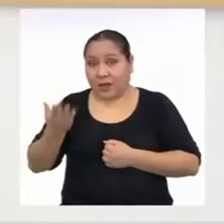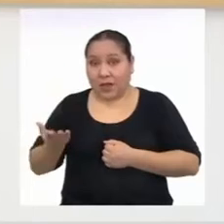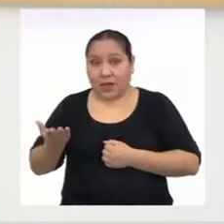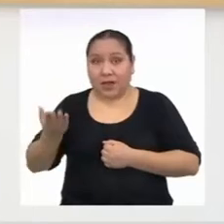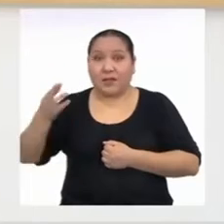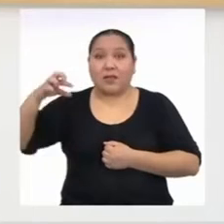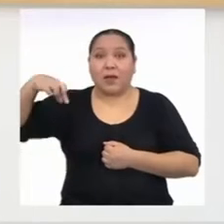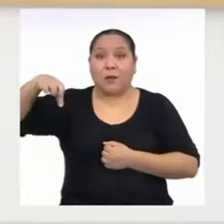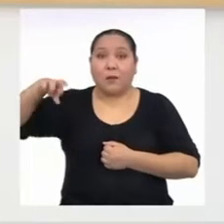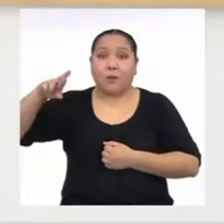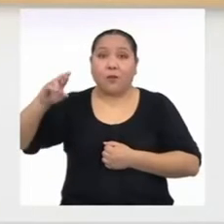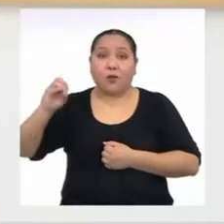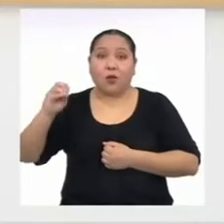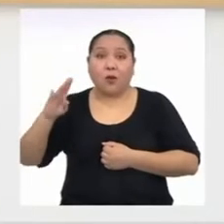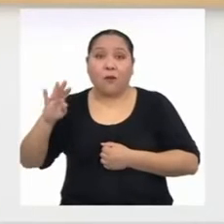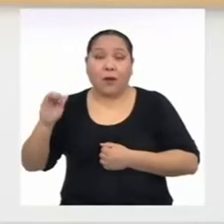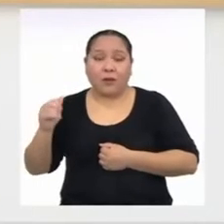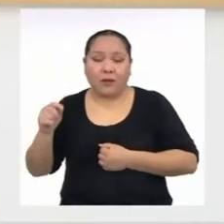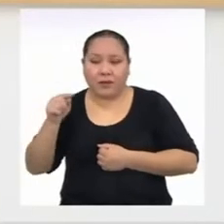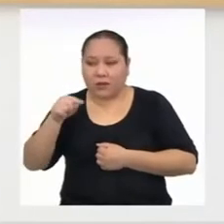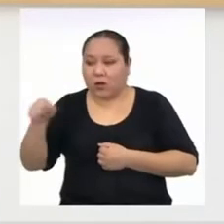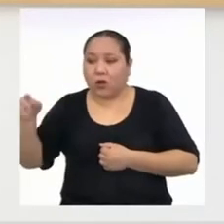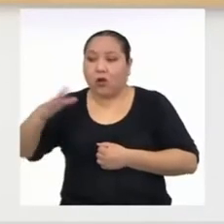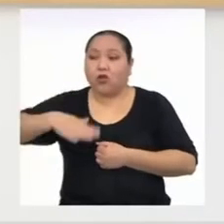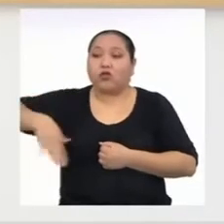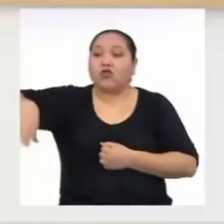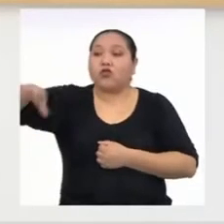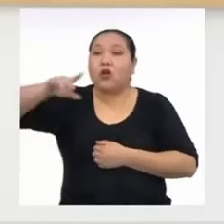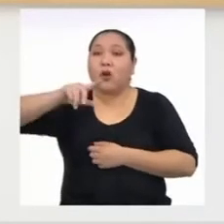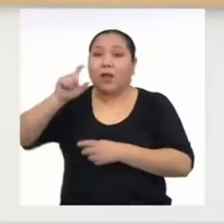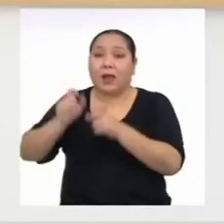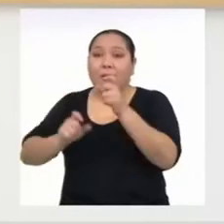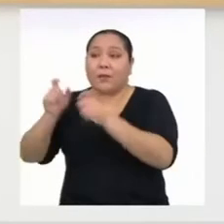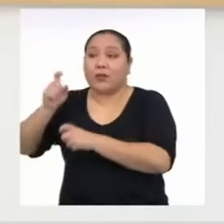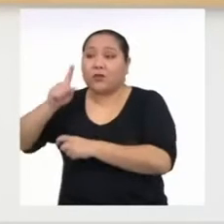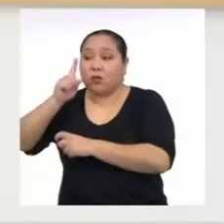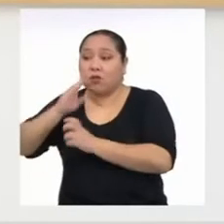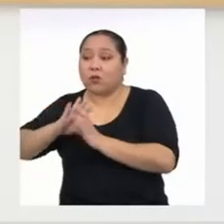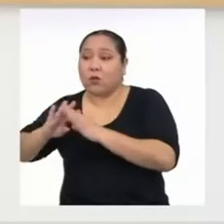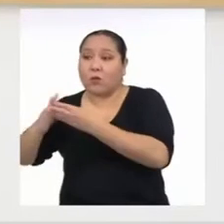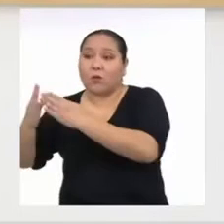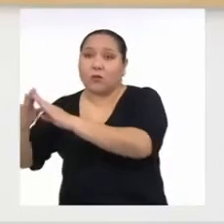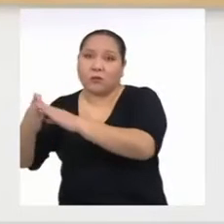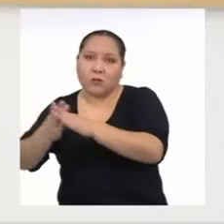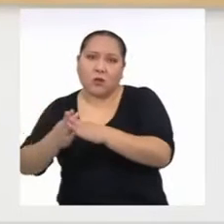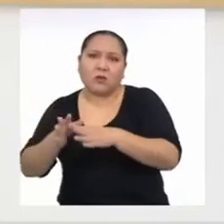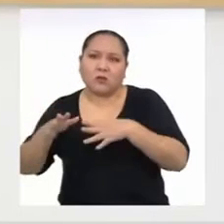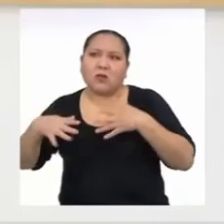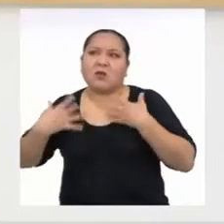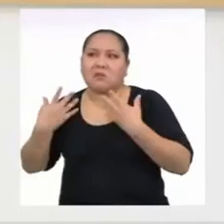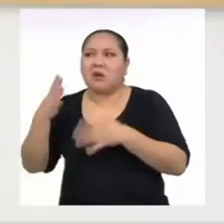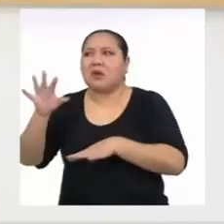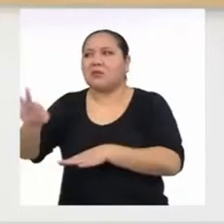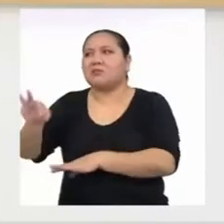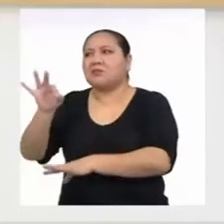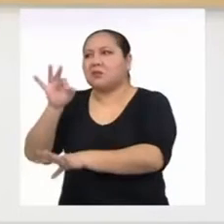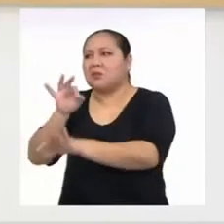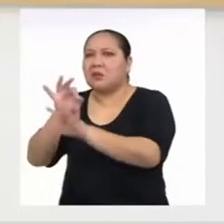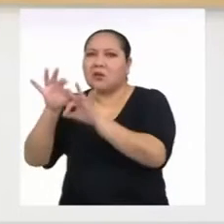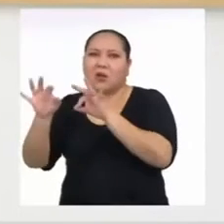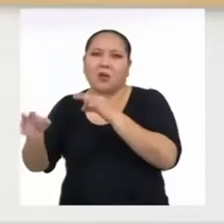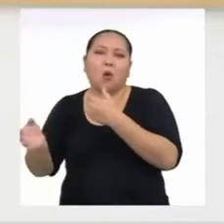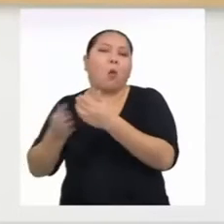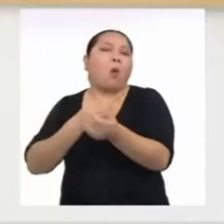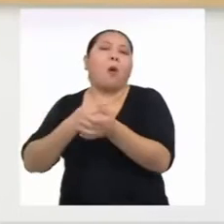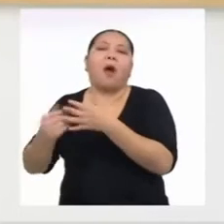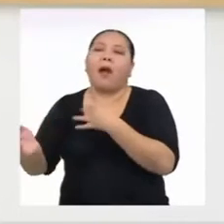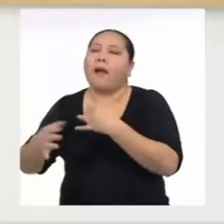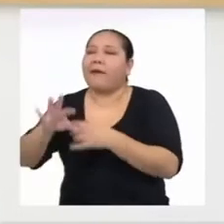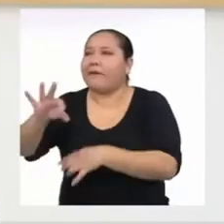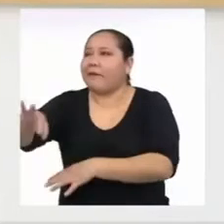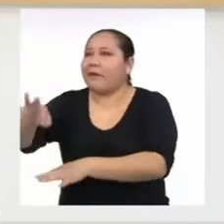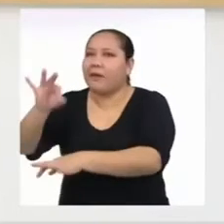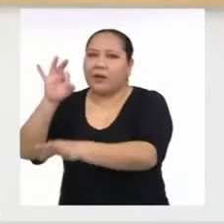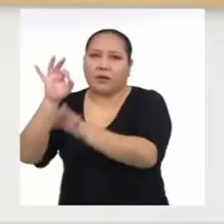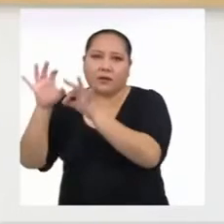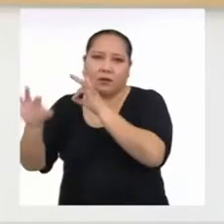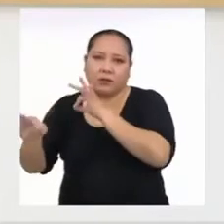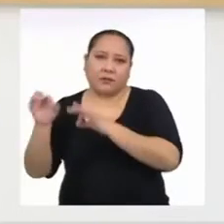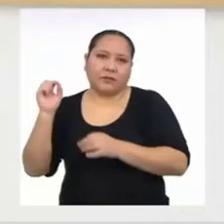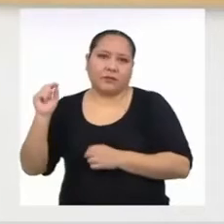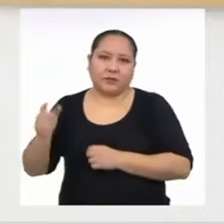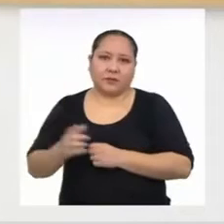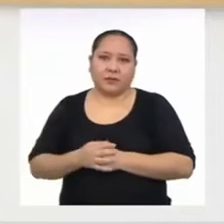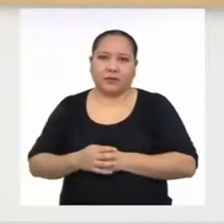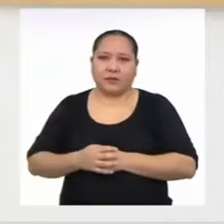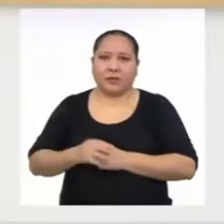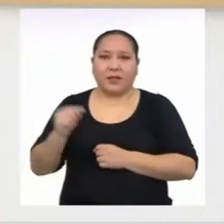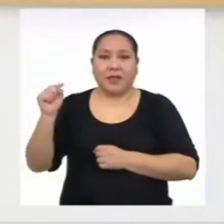probabilístico es aquel en que todos los individuos de una población tienen la probabilidad de formar parte de la muestra. Este muestreo es